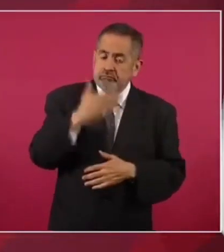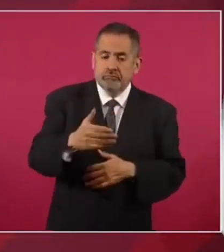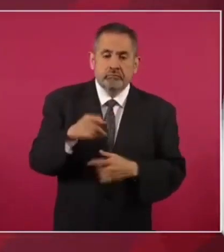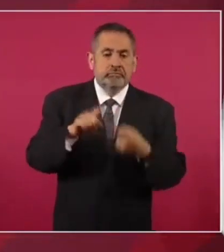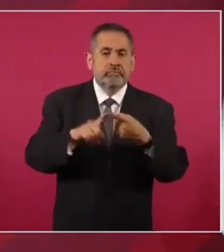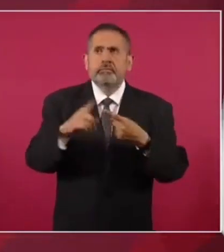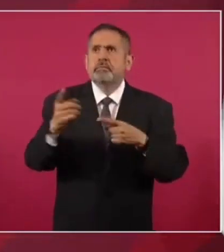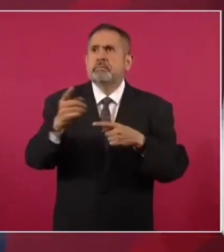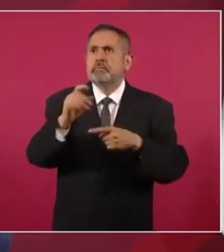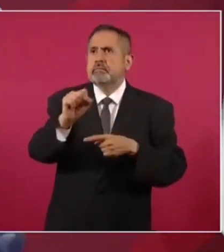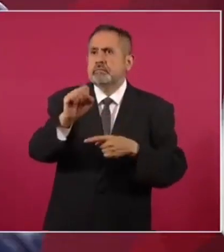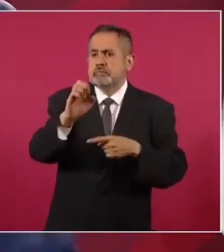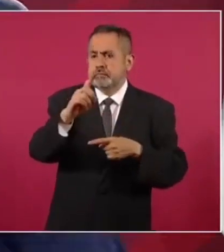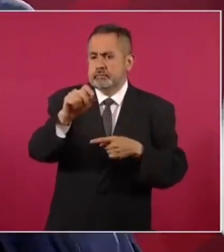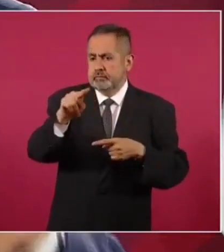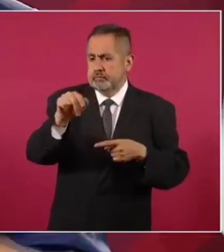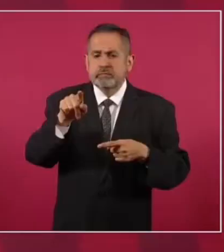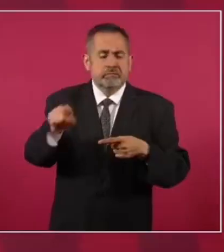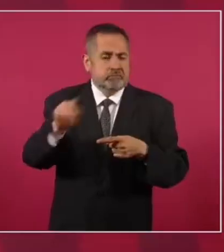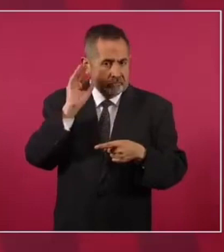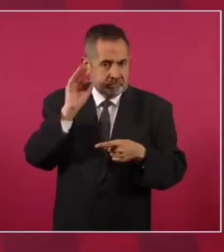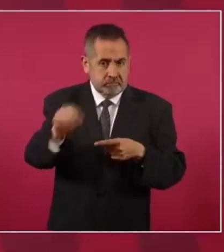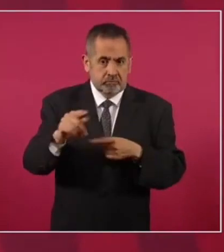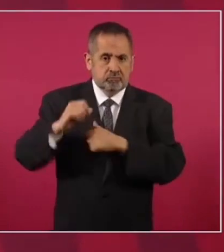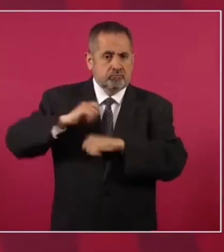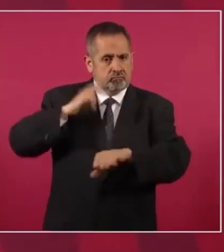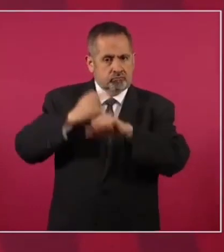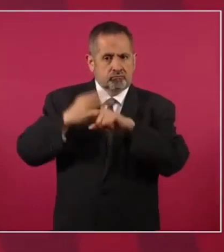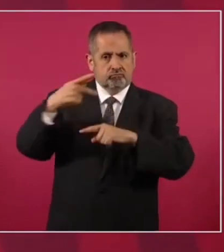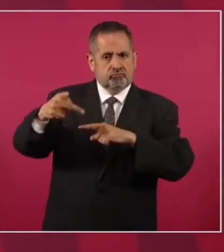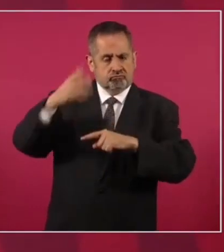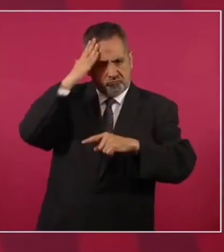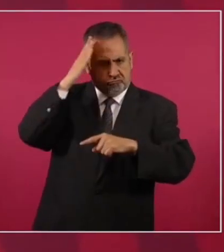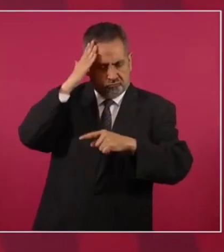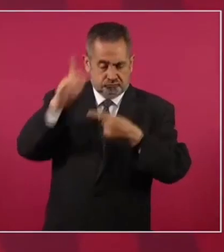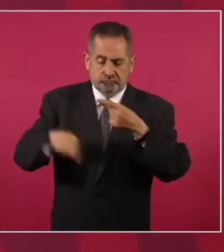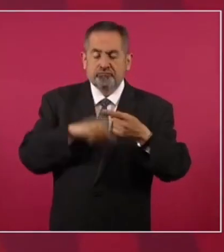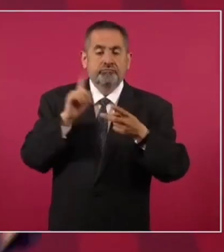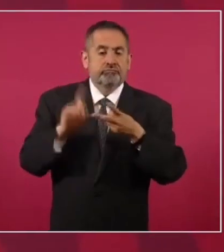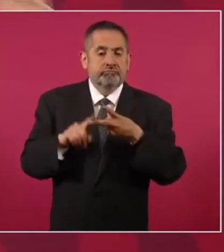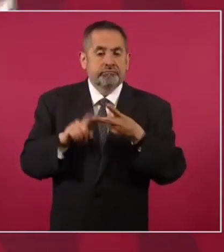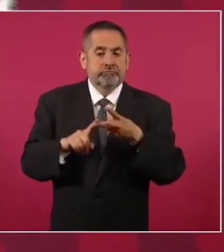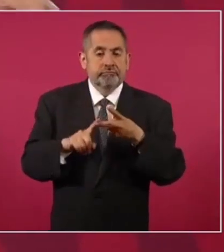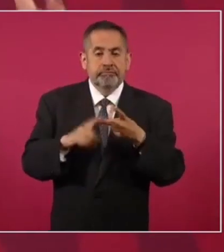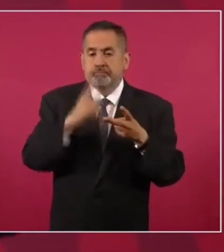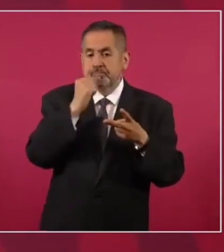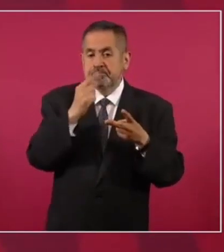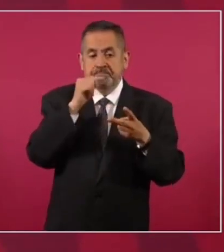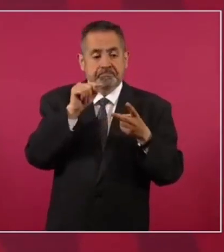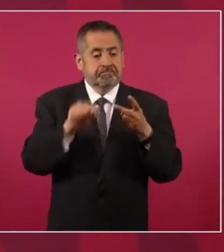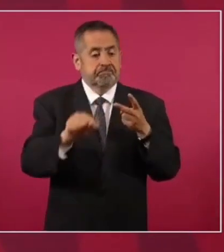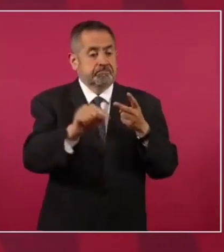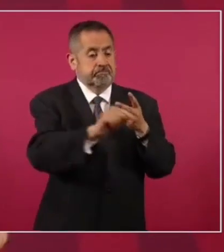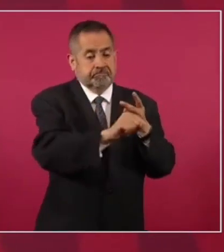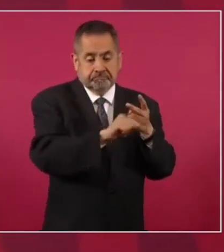la Secretaría de la Defensa, que tiene a su cargo el mando, y las policías